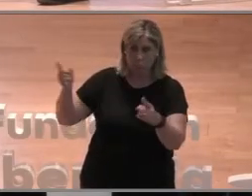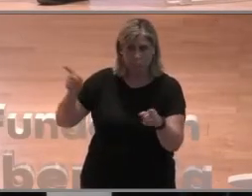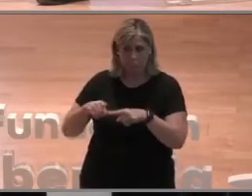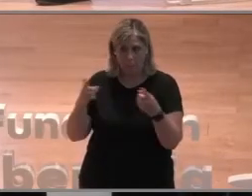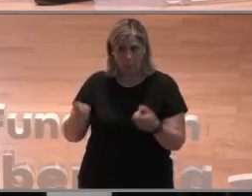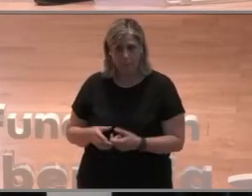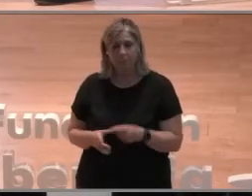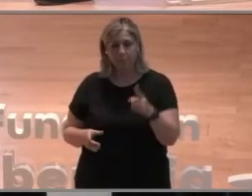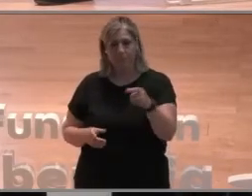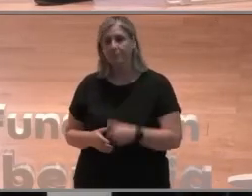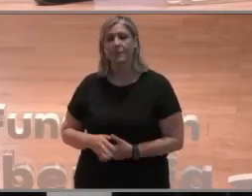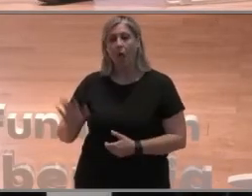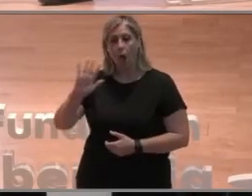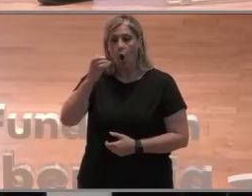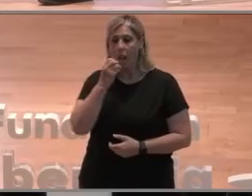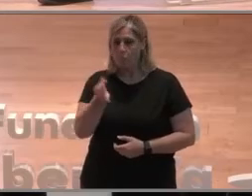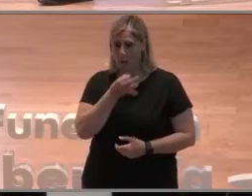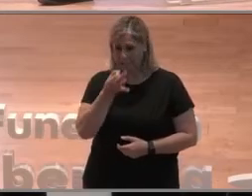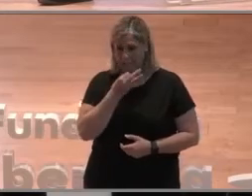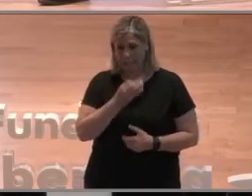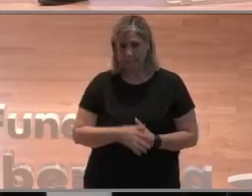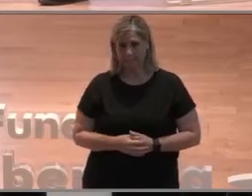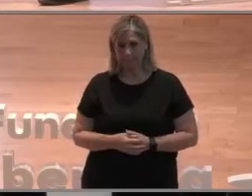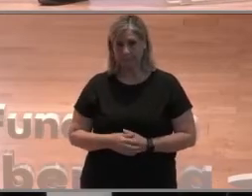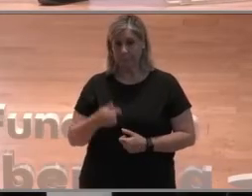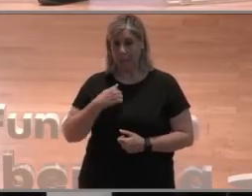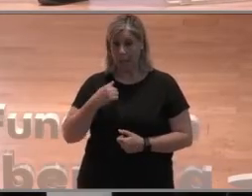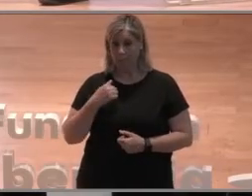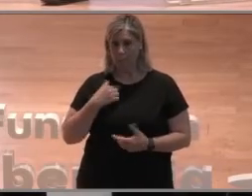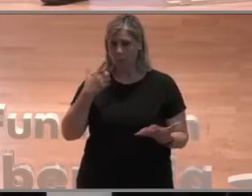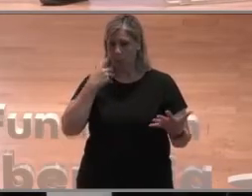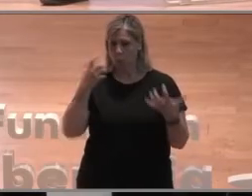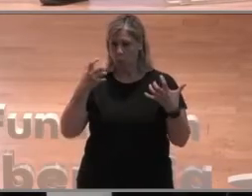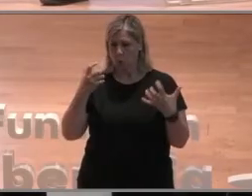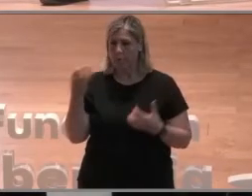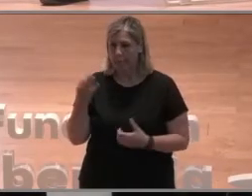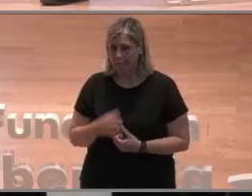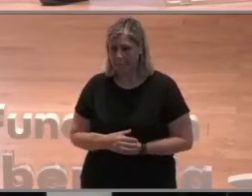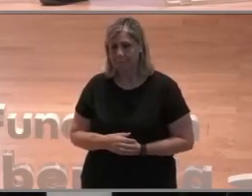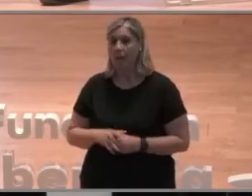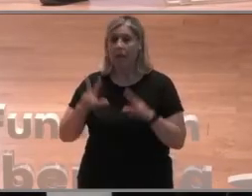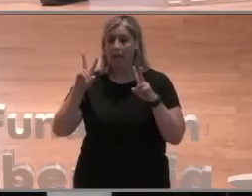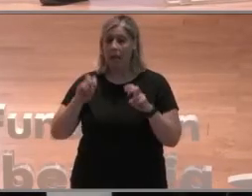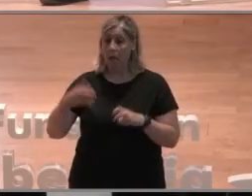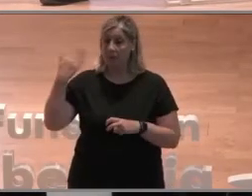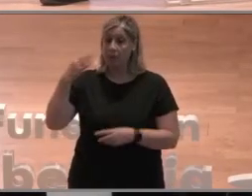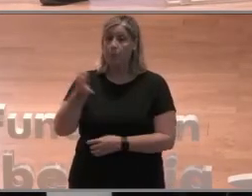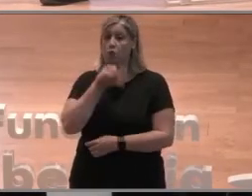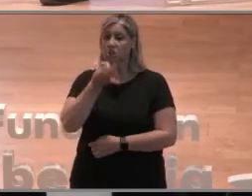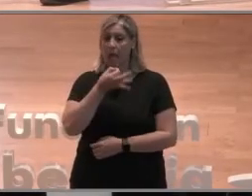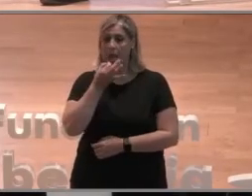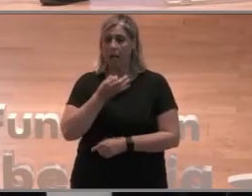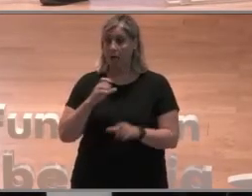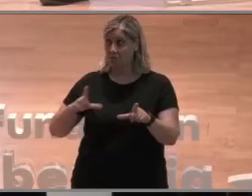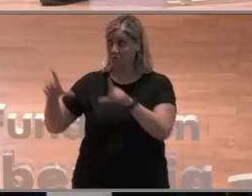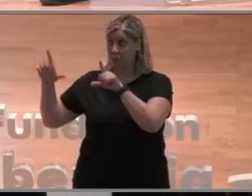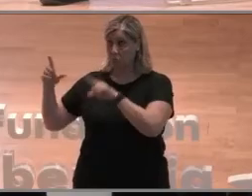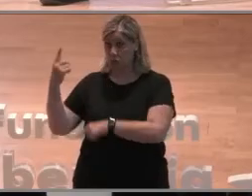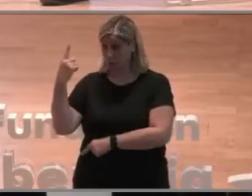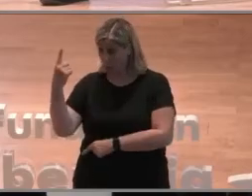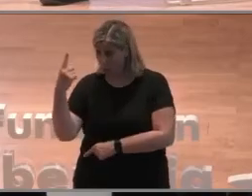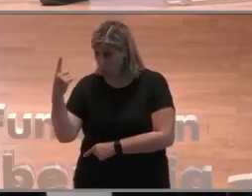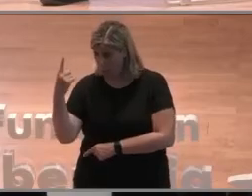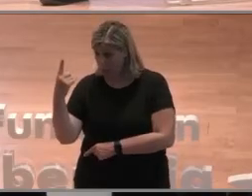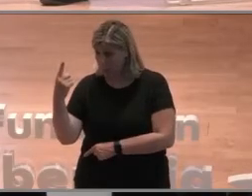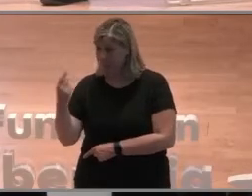más rápidos. Sí. Hola, buenas tardes. A mí me ha llamado la atención al principio de la charla una diapositiva